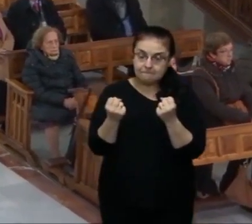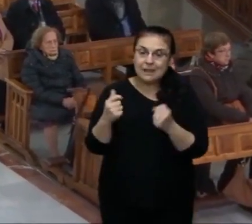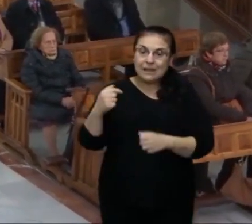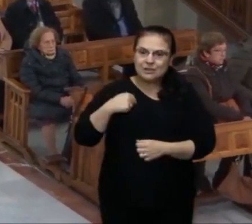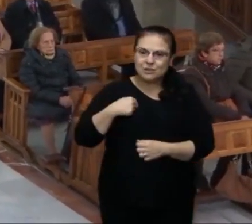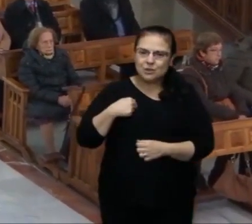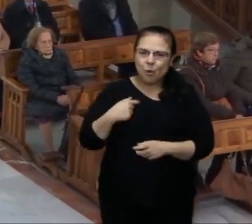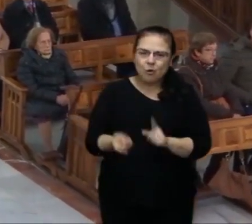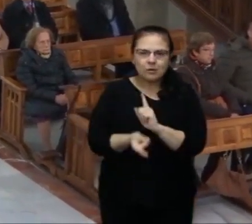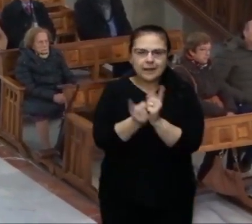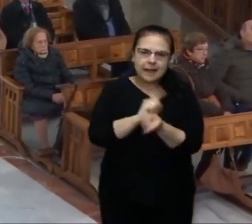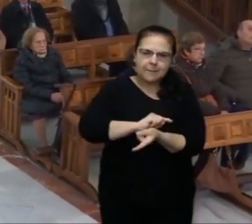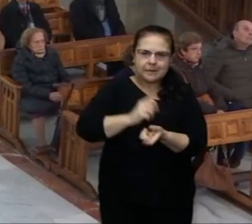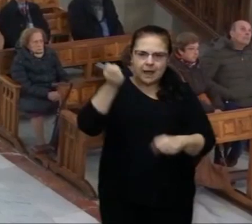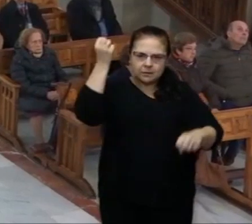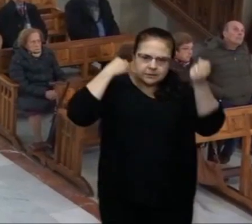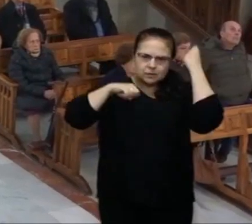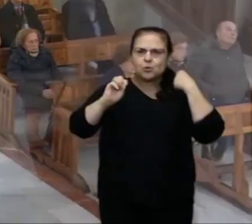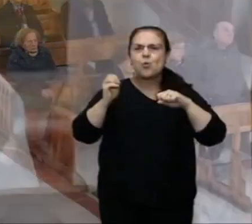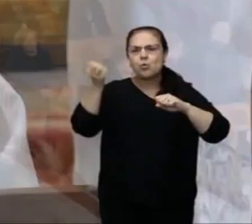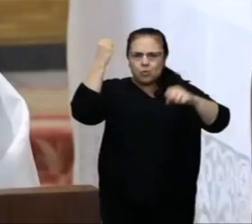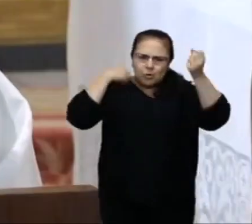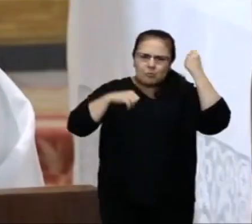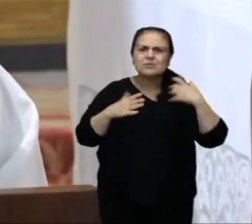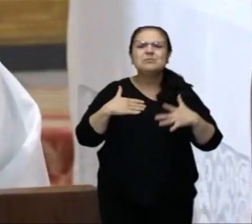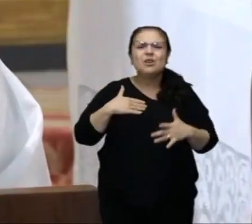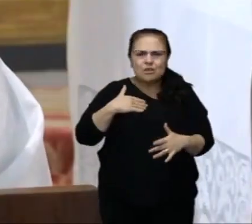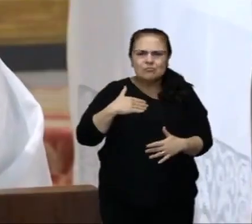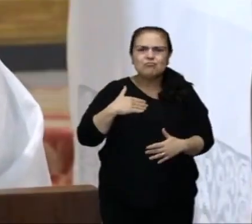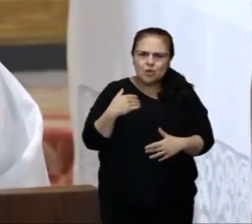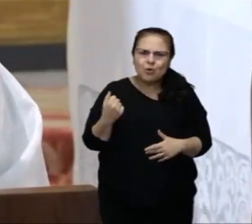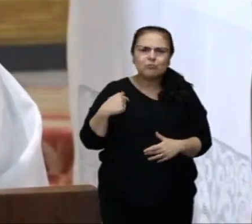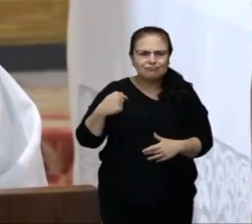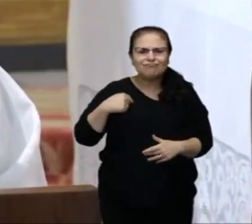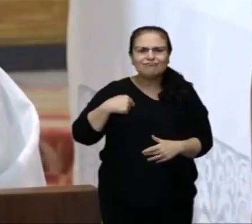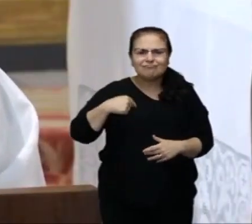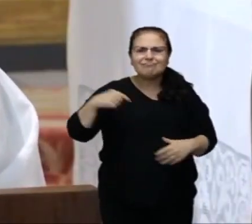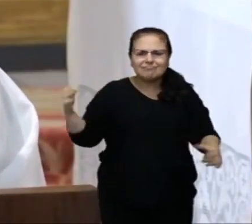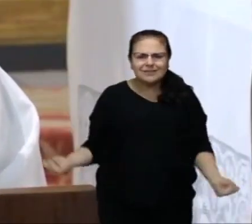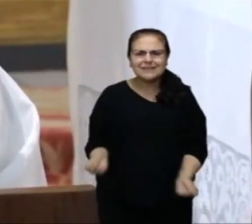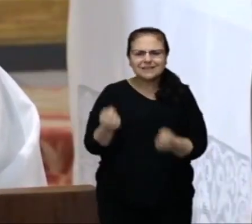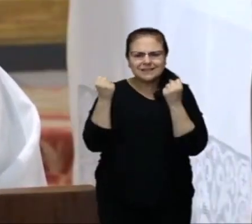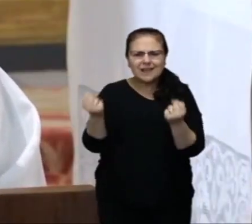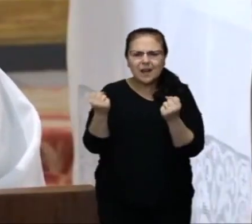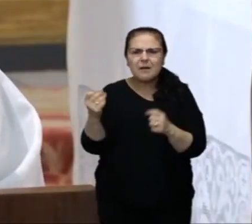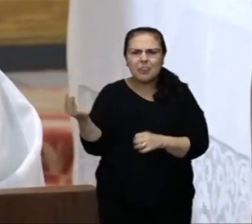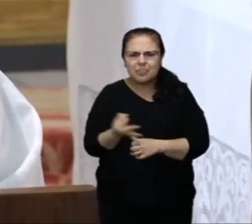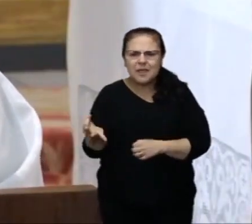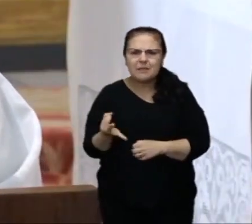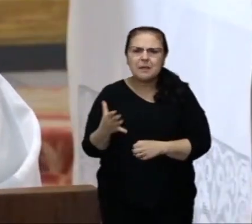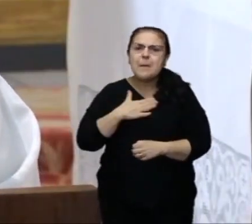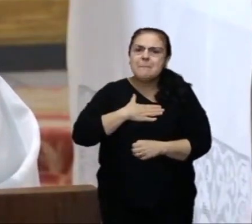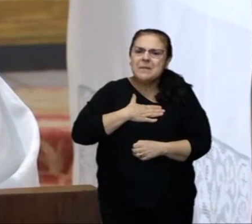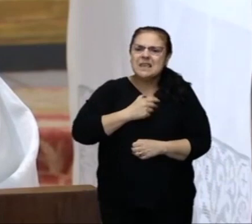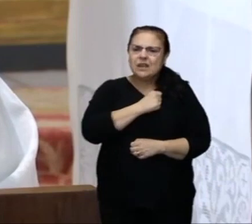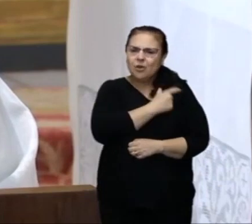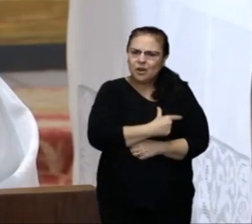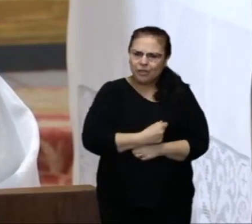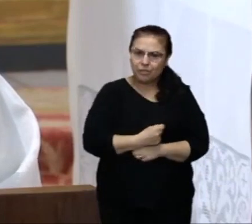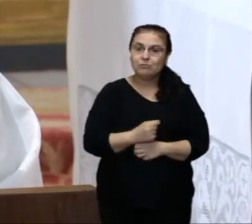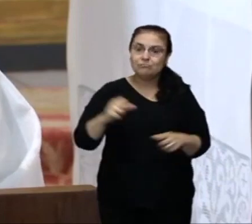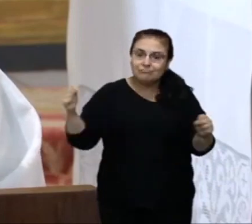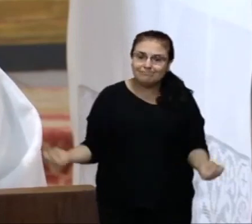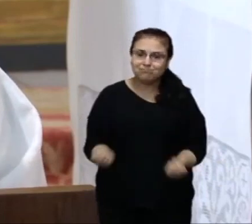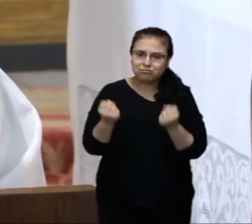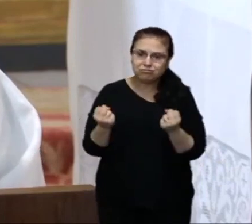mis actitudes, hay que cambiar mi comportamiento, tengo que ser el primer redimido, tengo que redimir mi corazón, y para